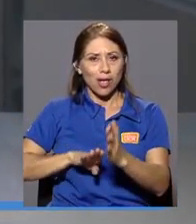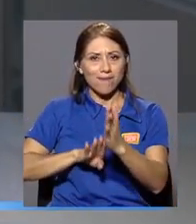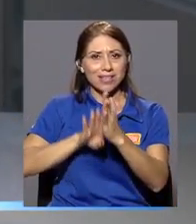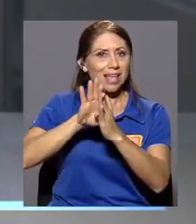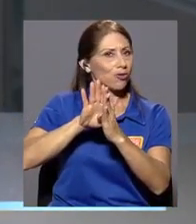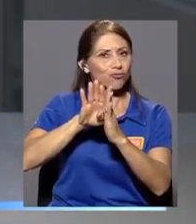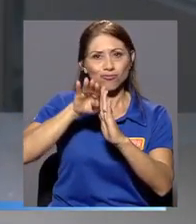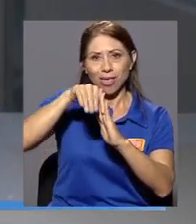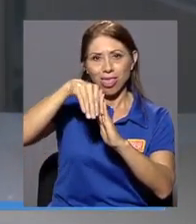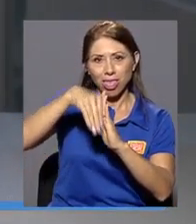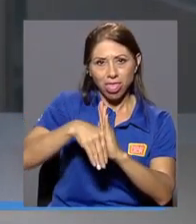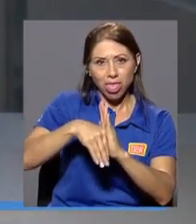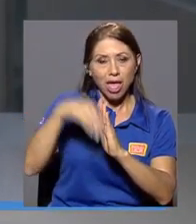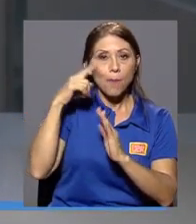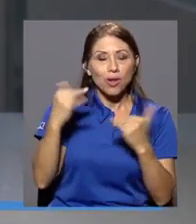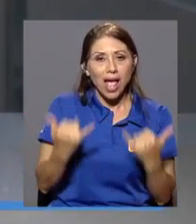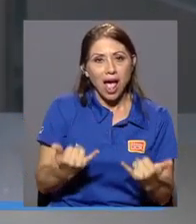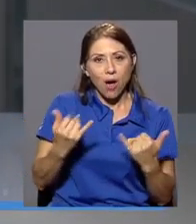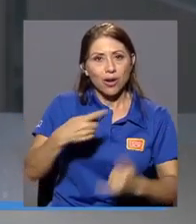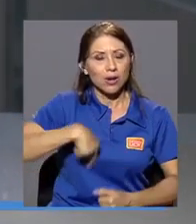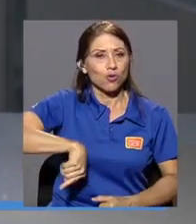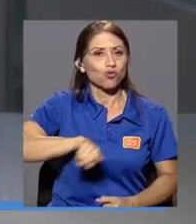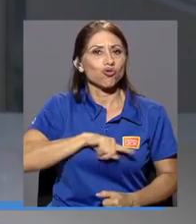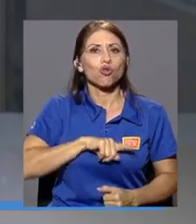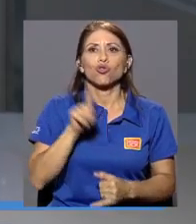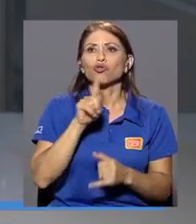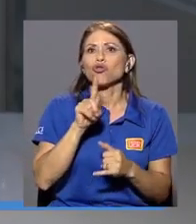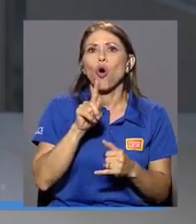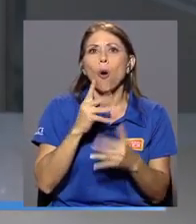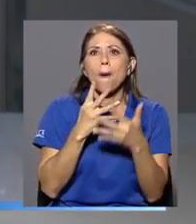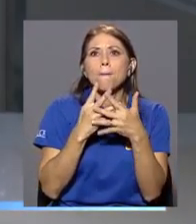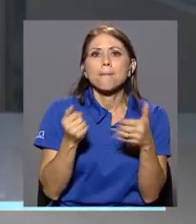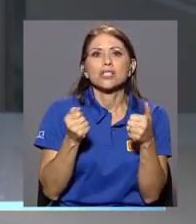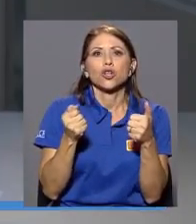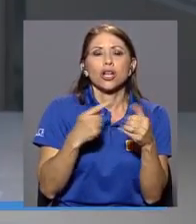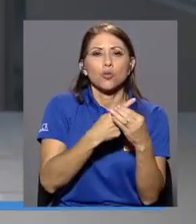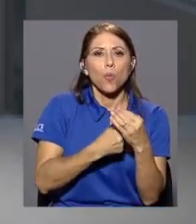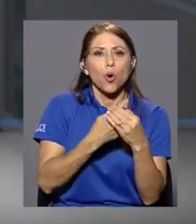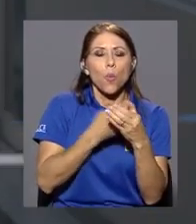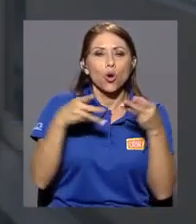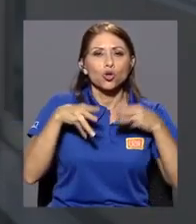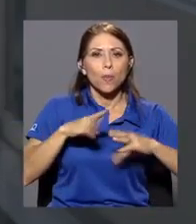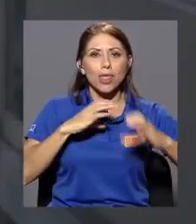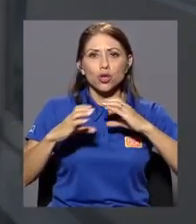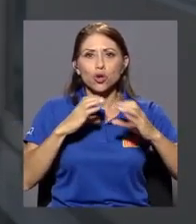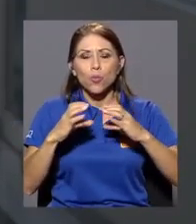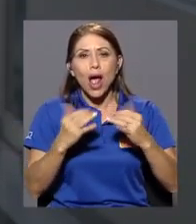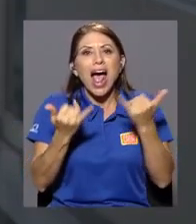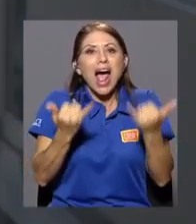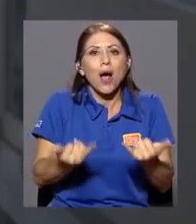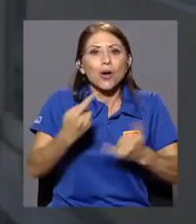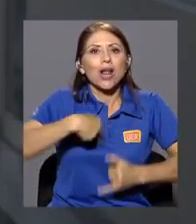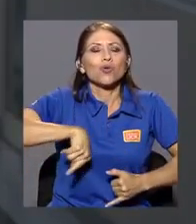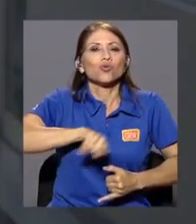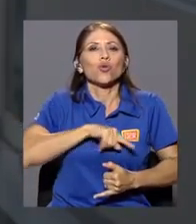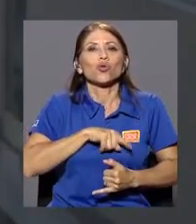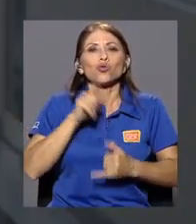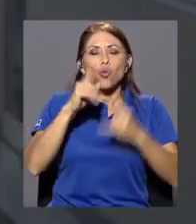decreciendo. Porque ahora no somos prisioneros únicamente de los monopolios mediáticos, sino que ahora somos un